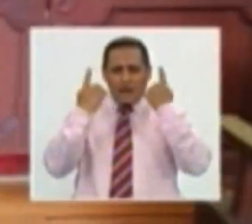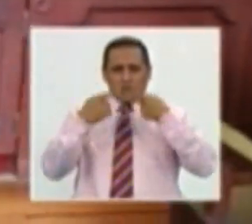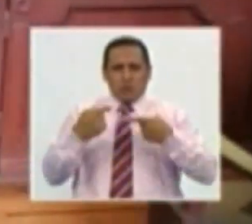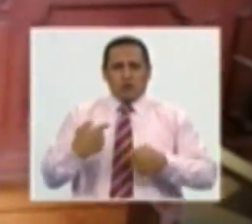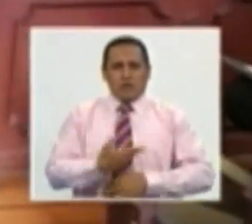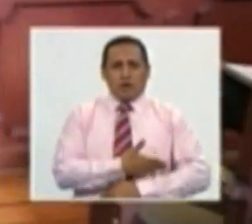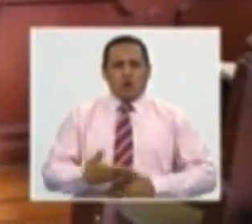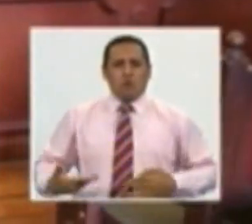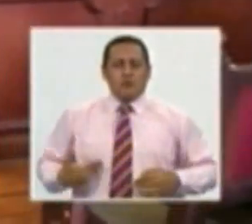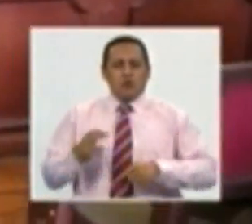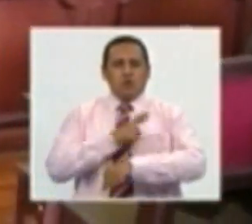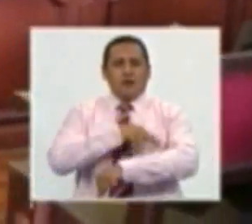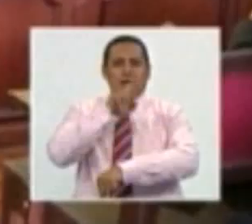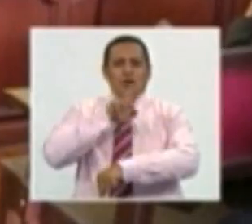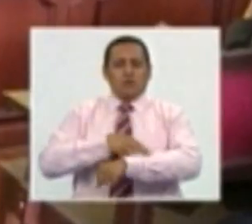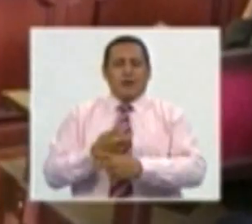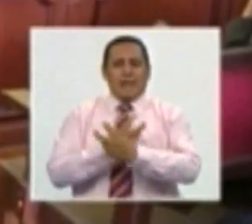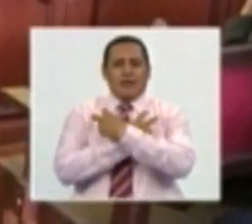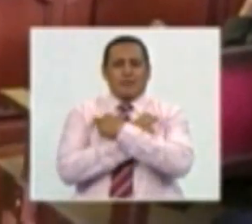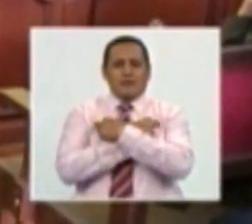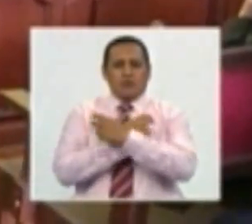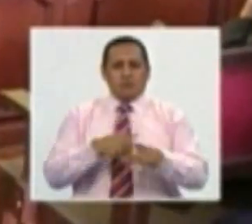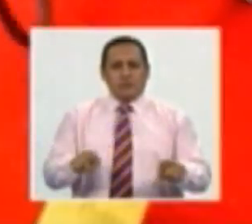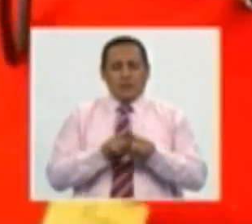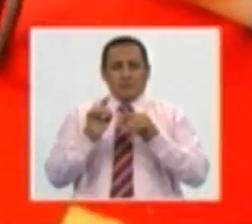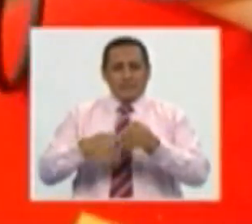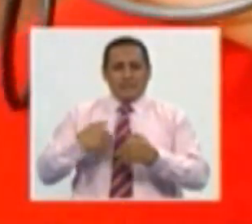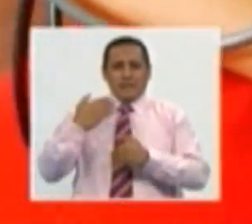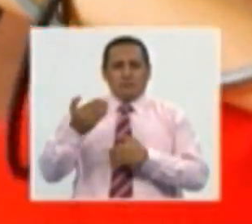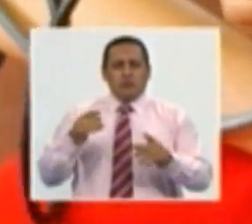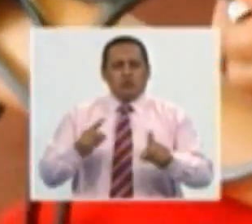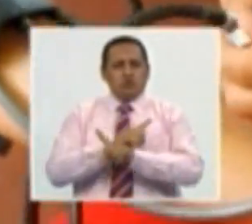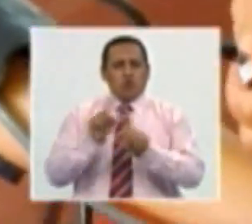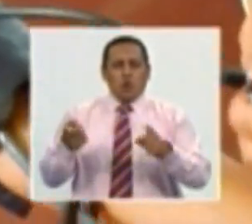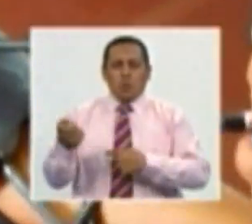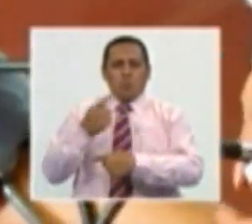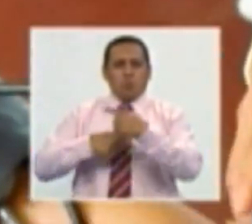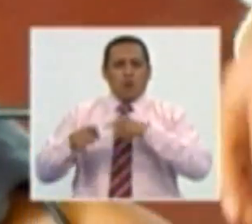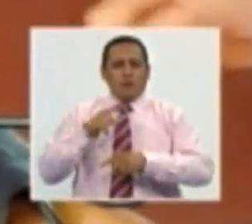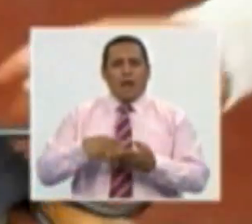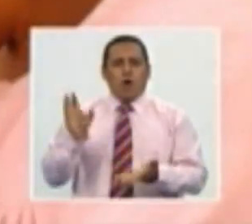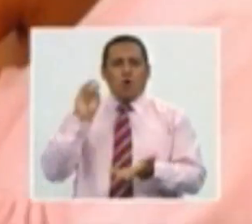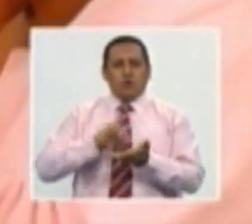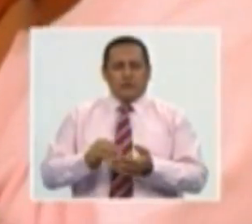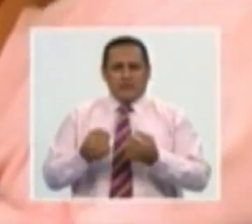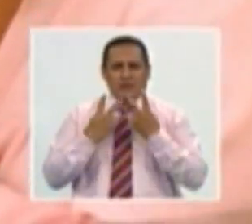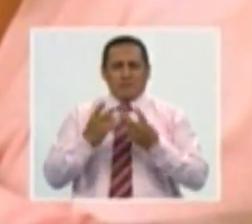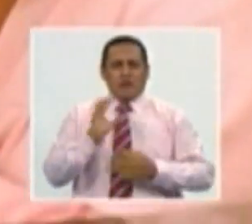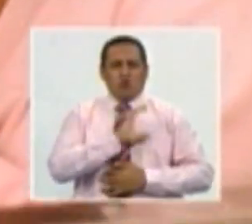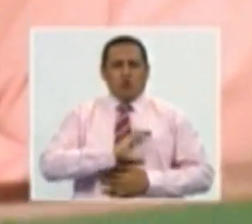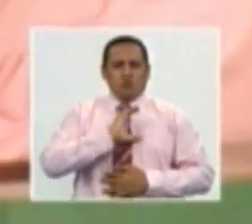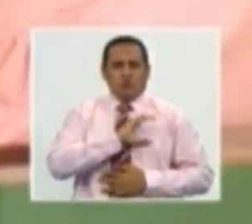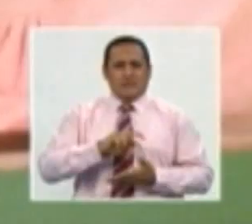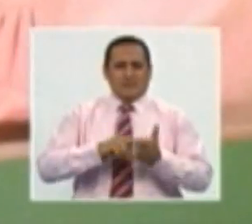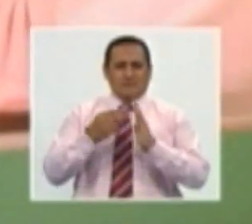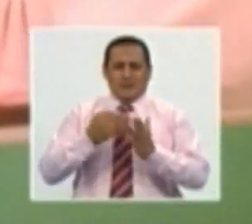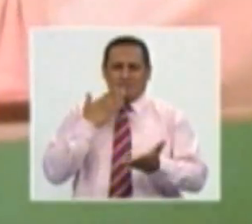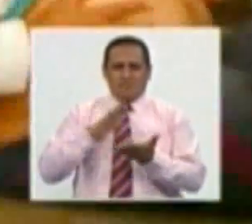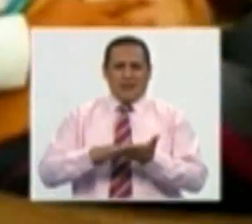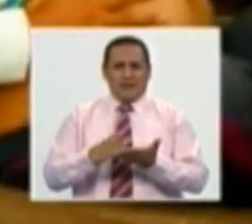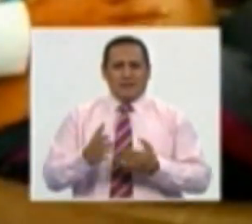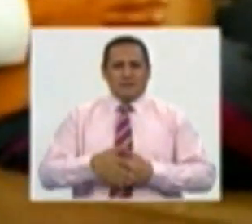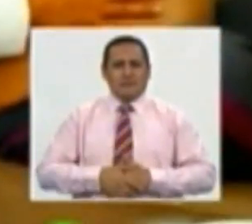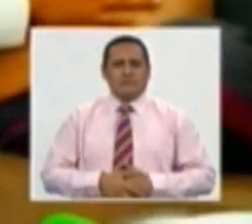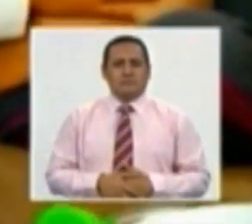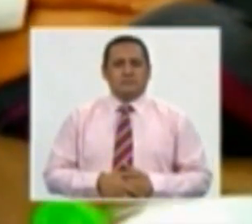dispuso que el gobierno regional de Lambayeque, en lo sucesivo, no vuelva a incurrir en las conductas que motivaron la